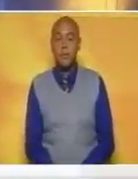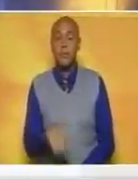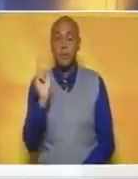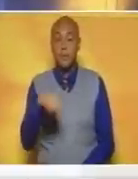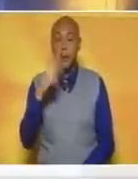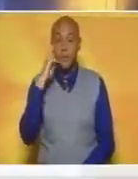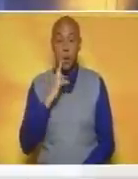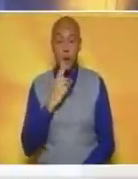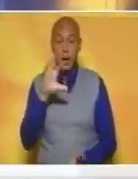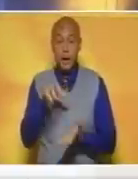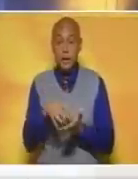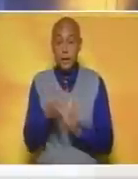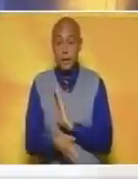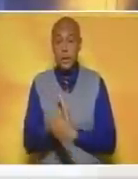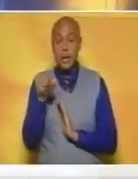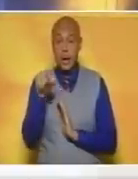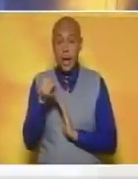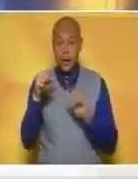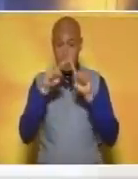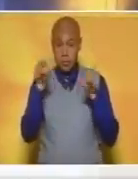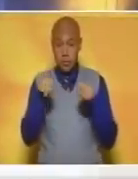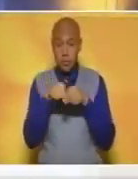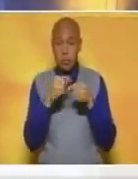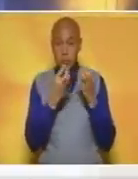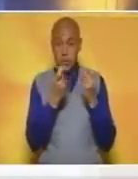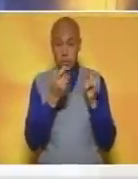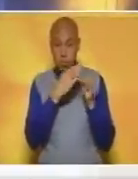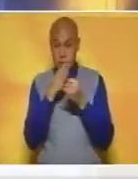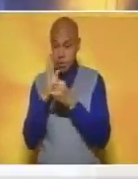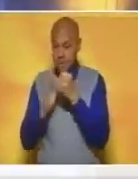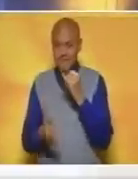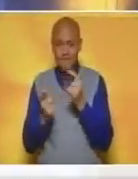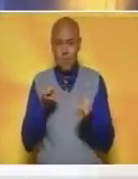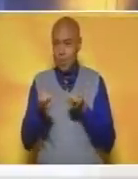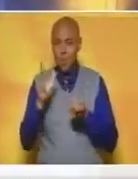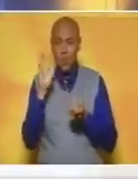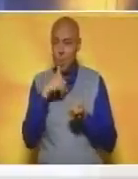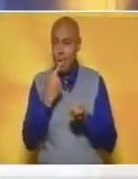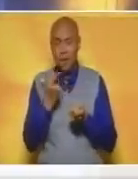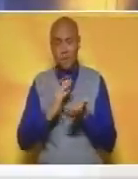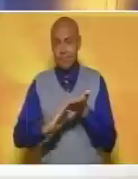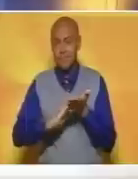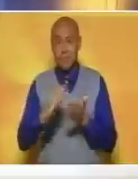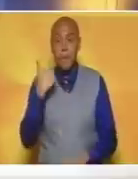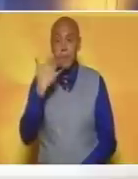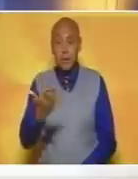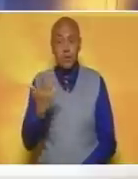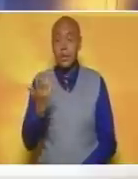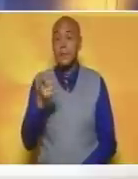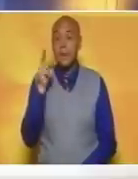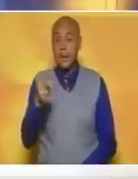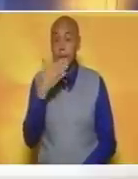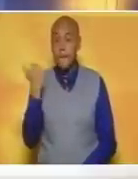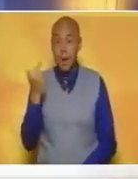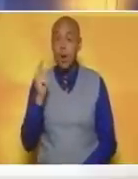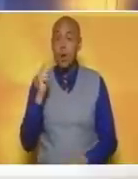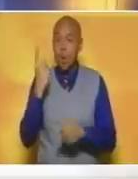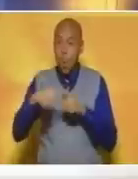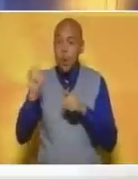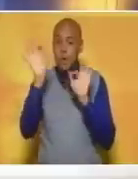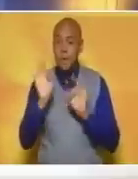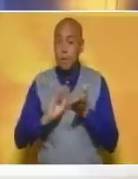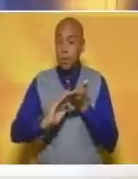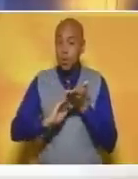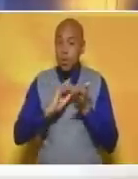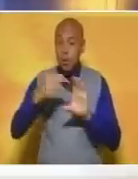En Bolívar, usuarios aseguran que el plan Pico y Placa no ha dado resultados, por lo que solicitan se implementen otros métodos para surtir combustible. Señalan